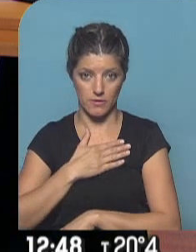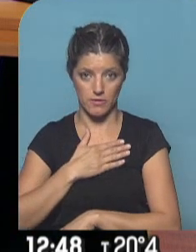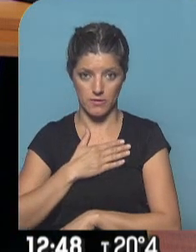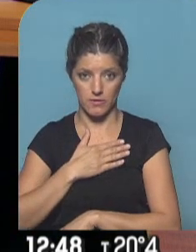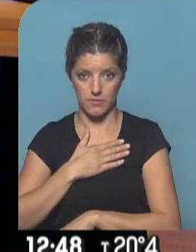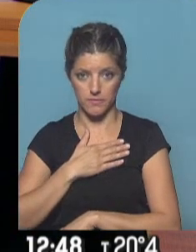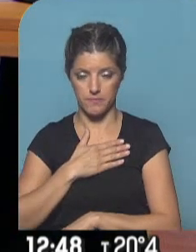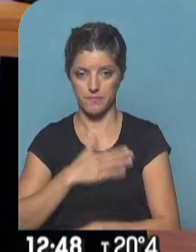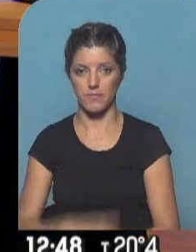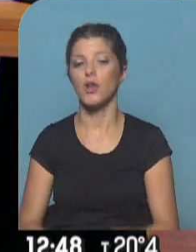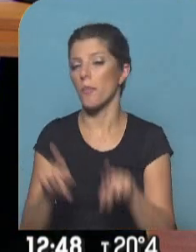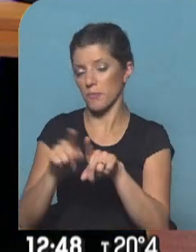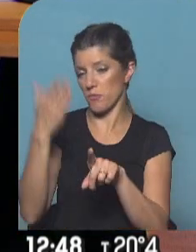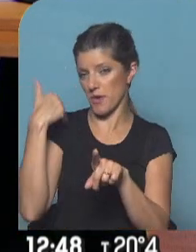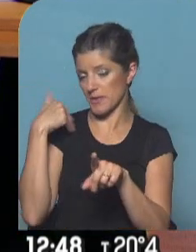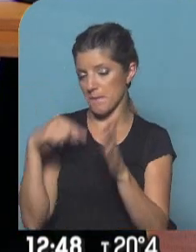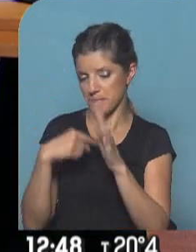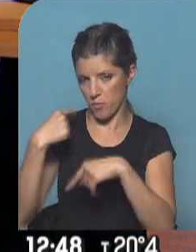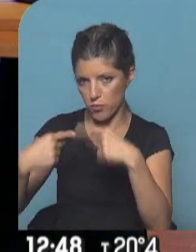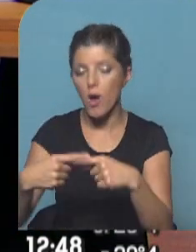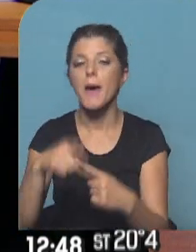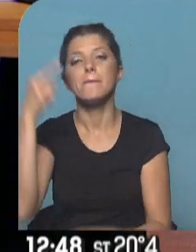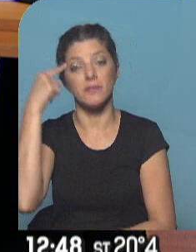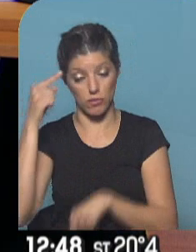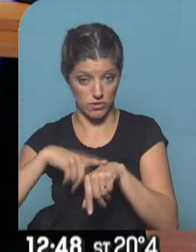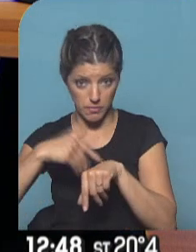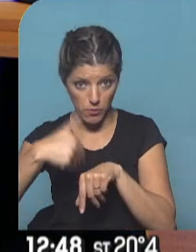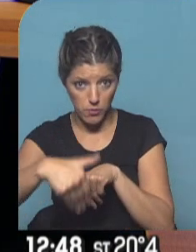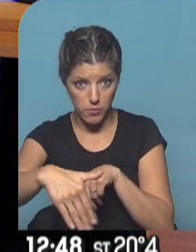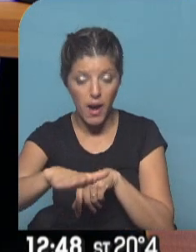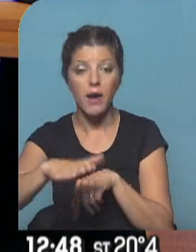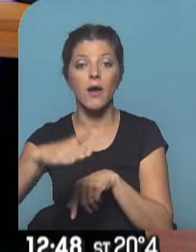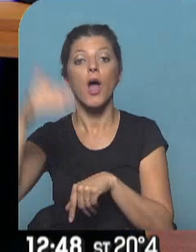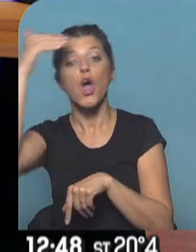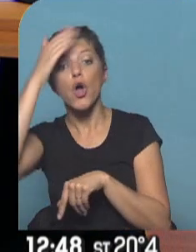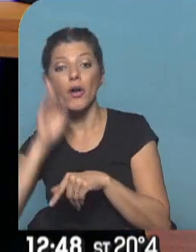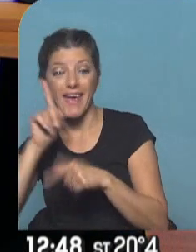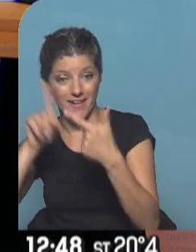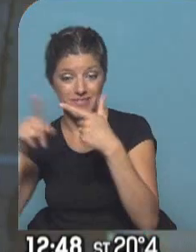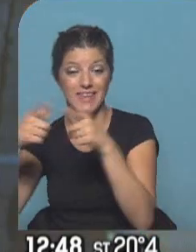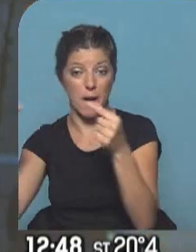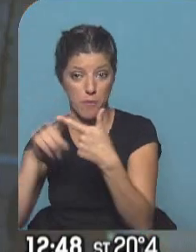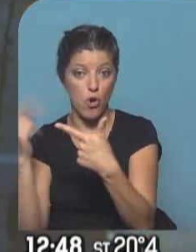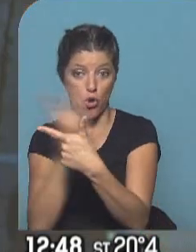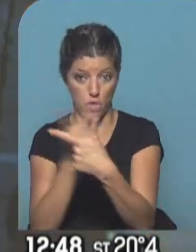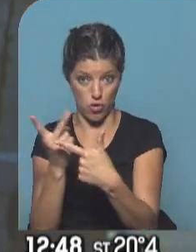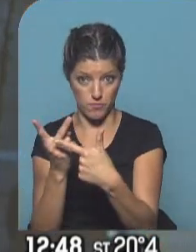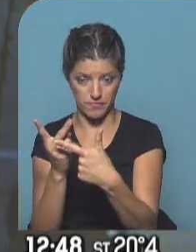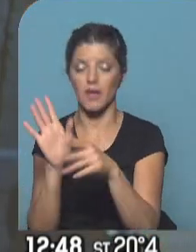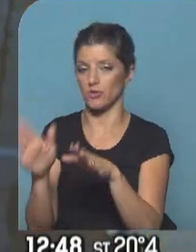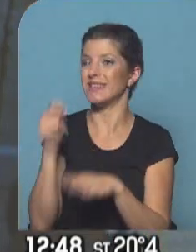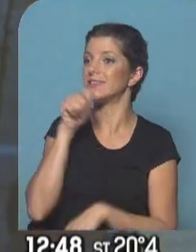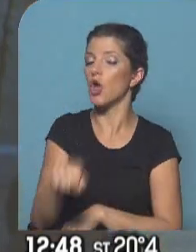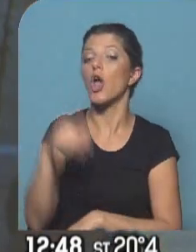que es una continuación del anterior, que es, una en el mediano plazo, una nuclearización de Corea y de Japón. Claro. Es decir, si no se resuelve la amenaza nuclear